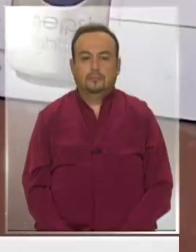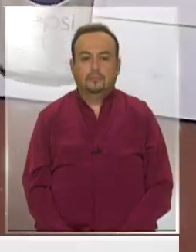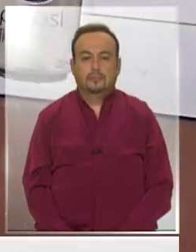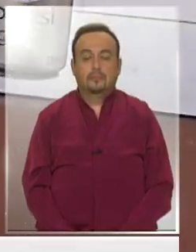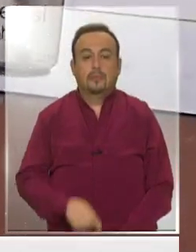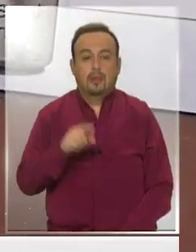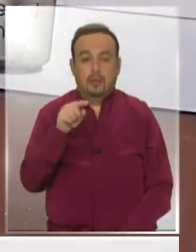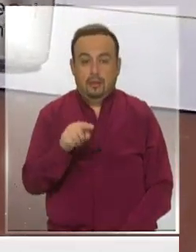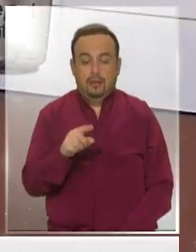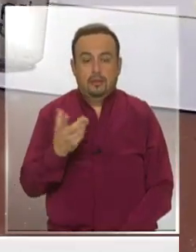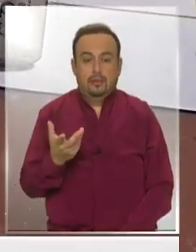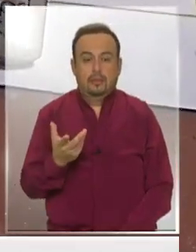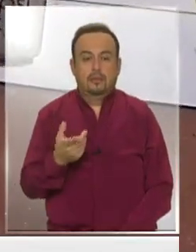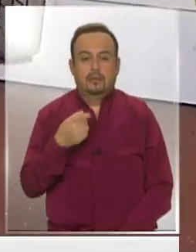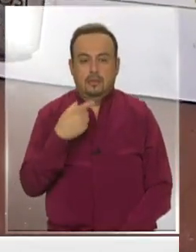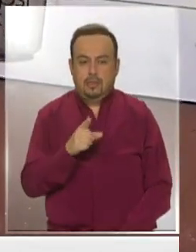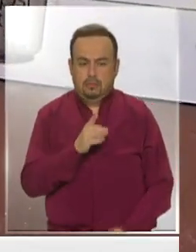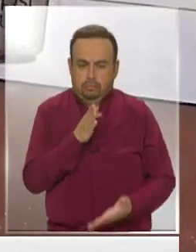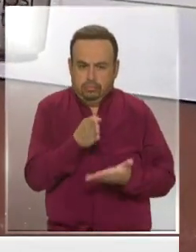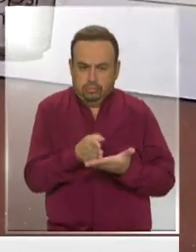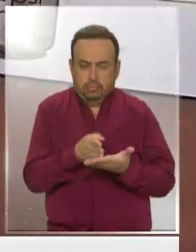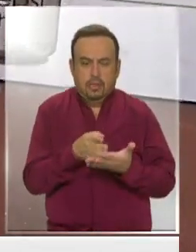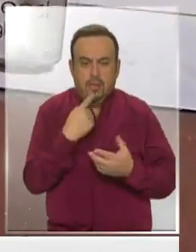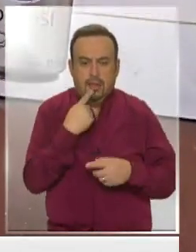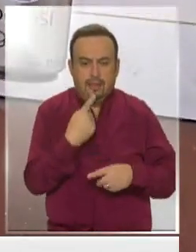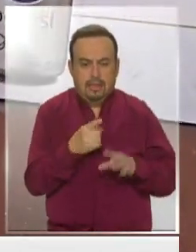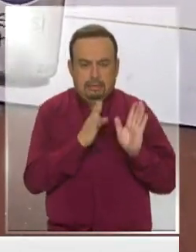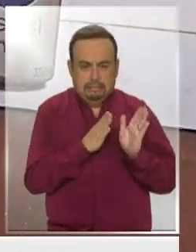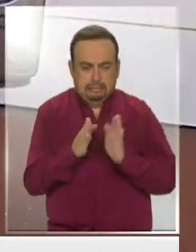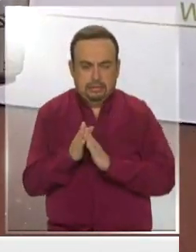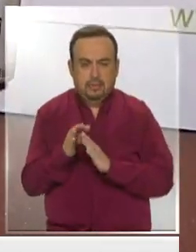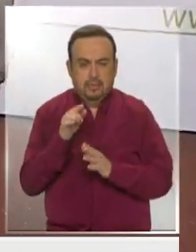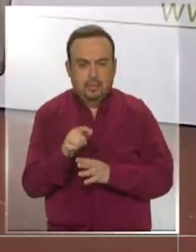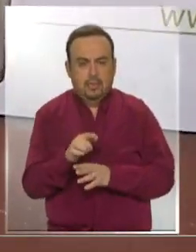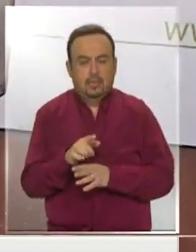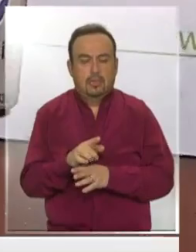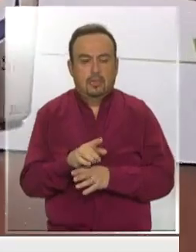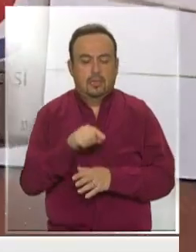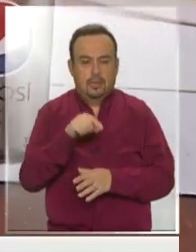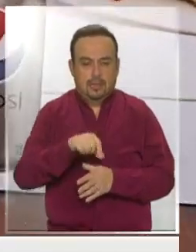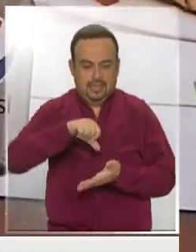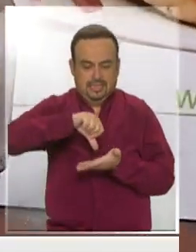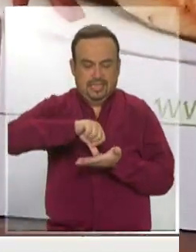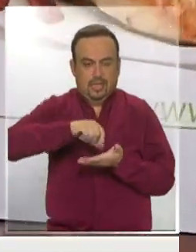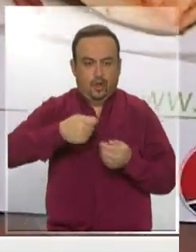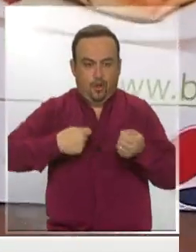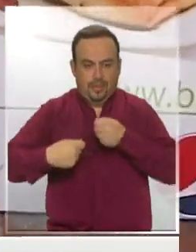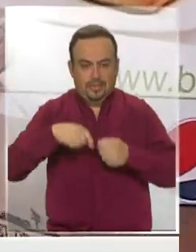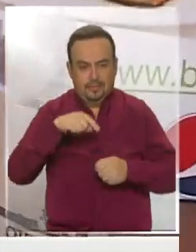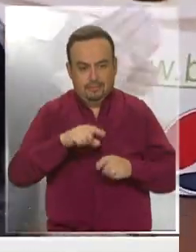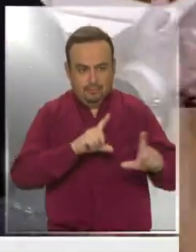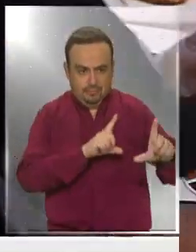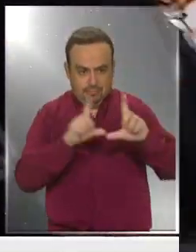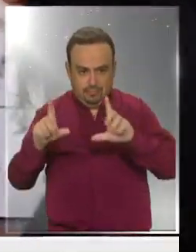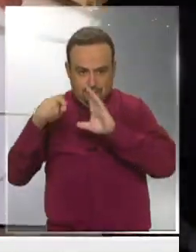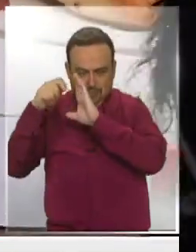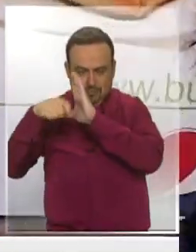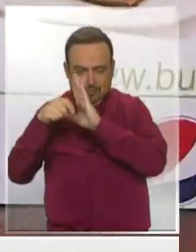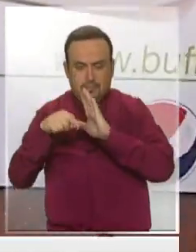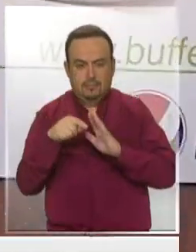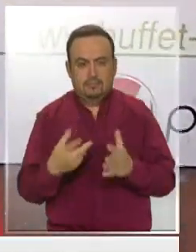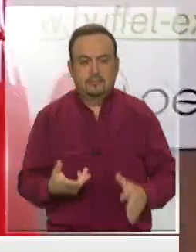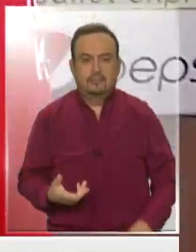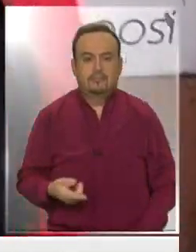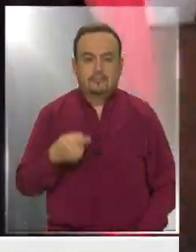Ahí estaban entonces las medidas que también, les decía yo, se replican en este punto de la capital. Lo ven ustedes en la imagen en vivo de Carlos Ugarte. Se